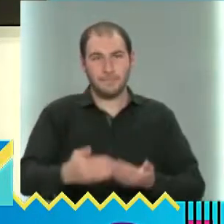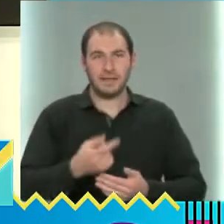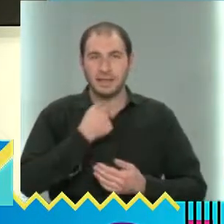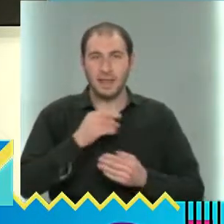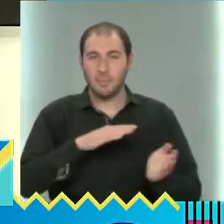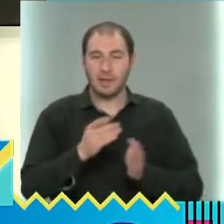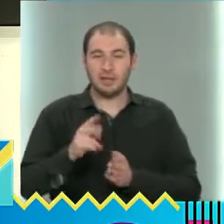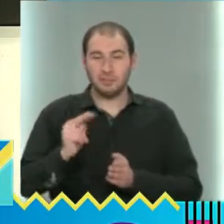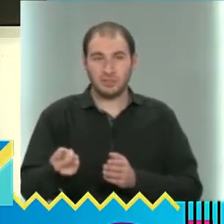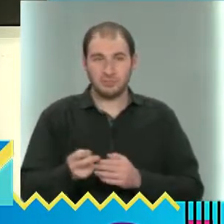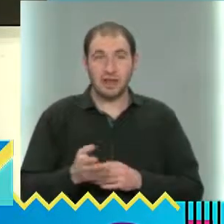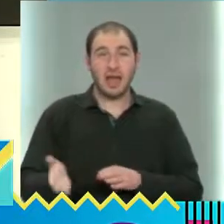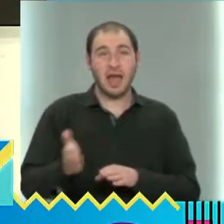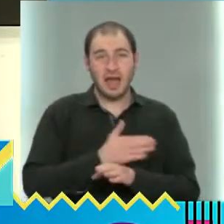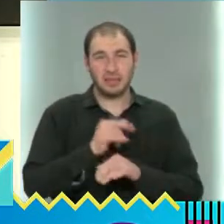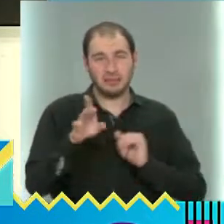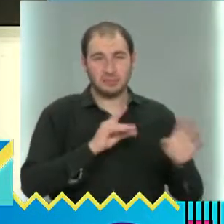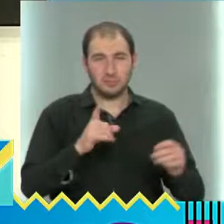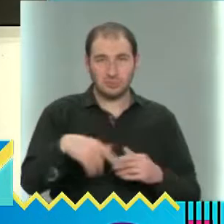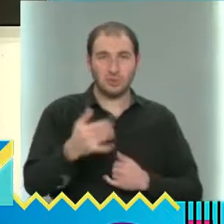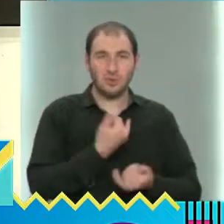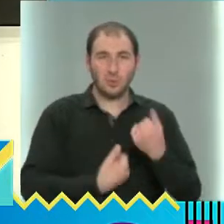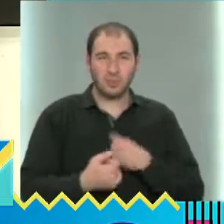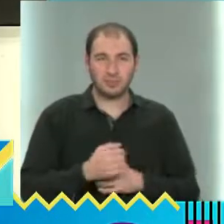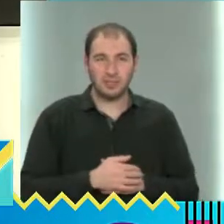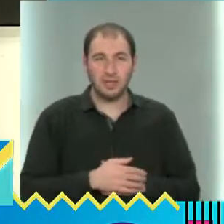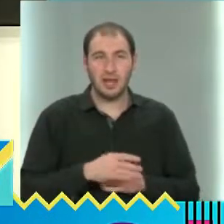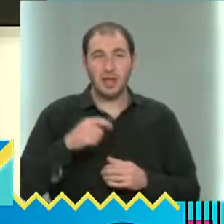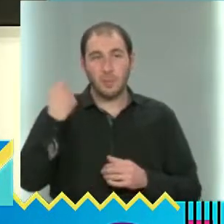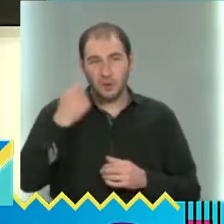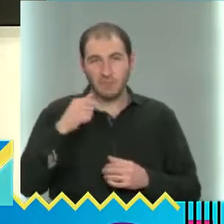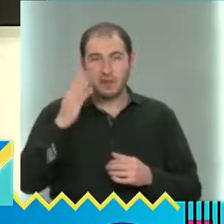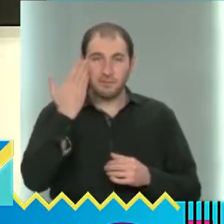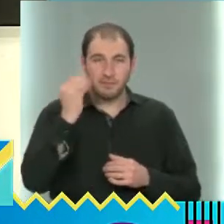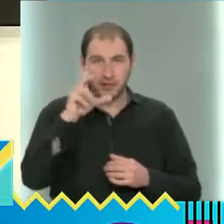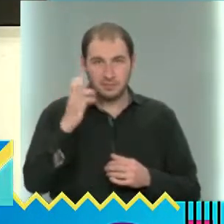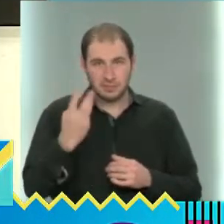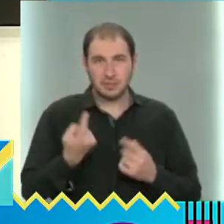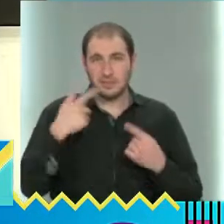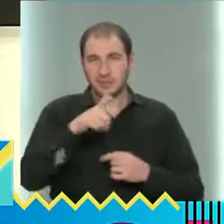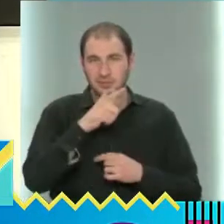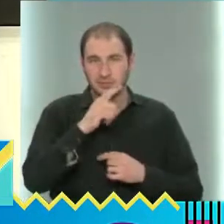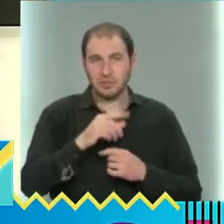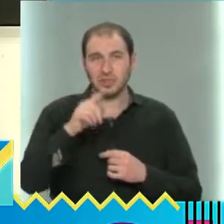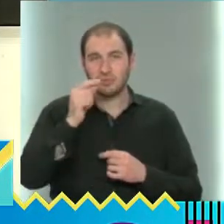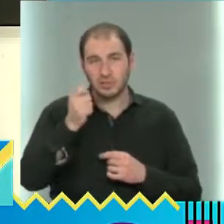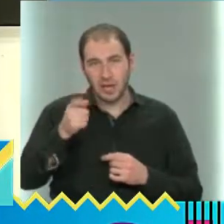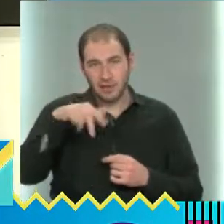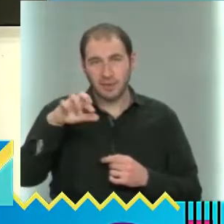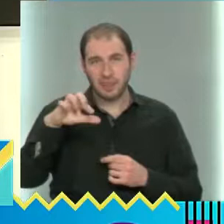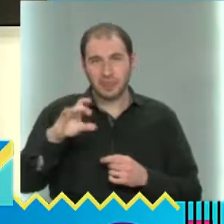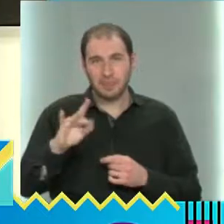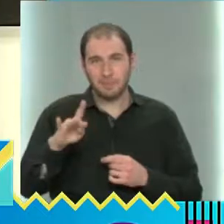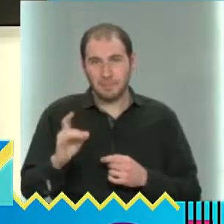para el próximo bloque. Antes los invito a que participen de nuestro programa. Estamos en Facebook y en Instagram como Distintos Parecidos y en Twitter